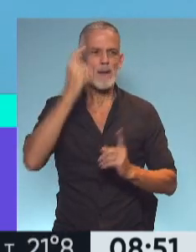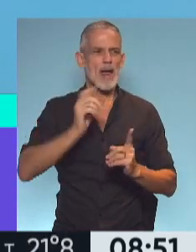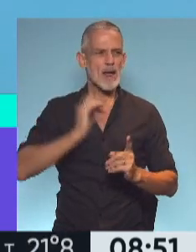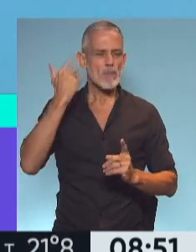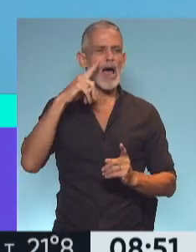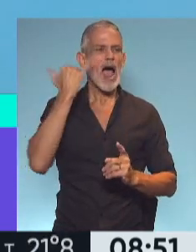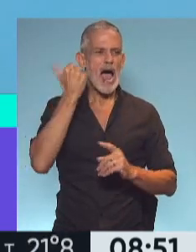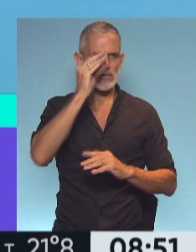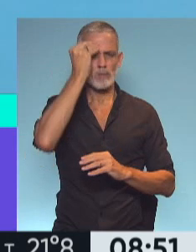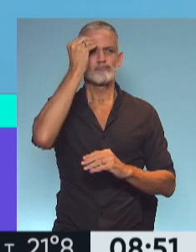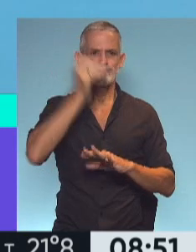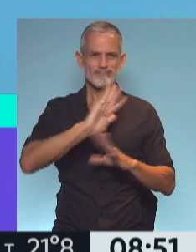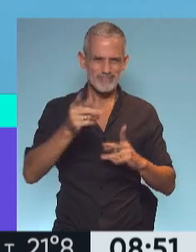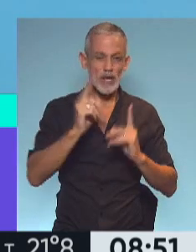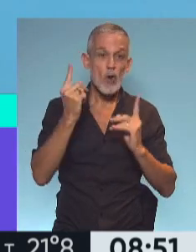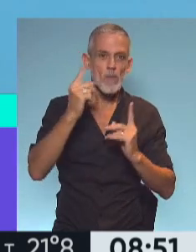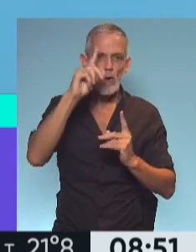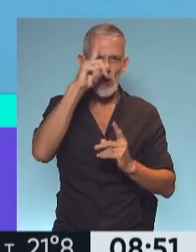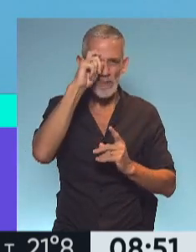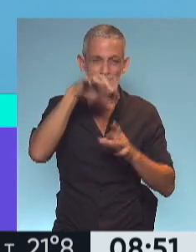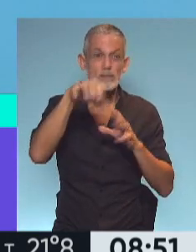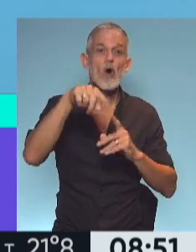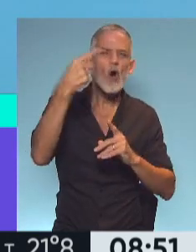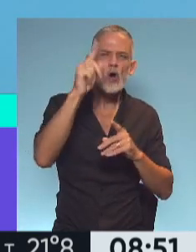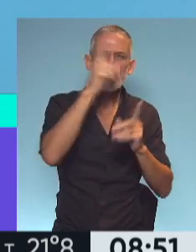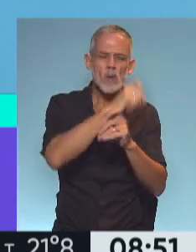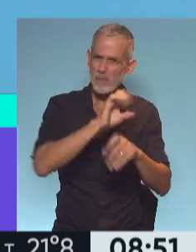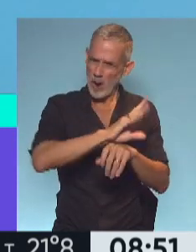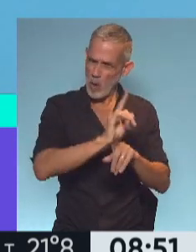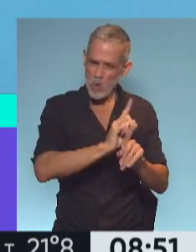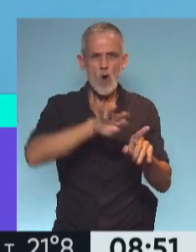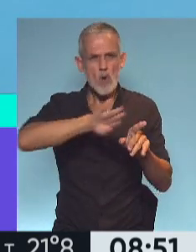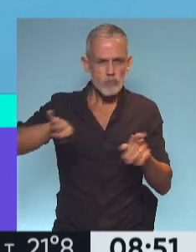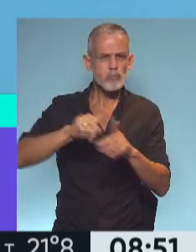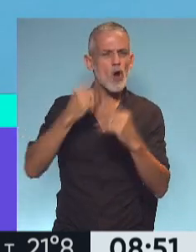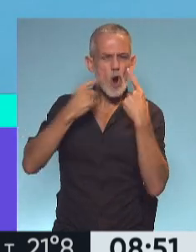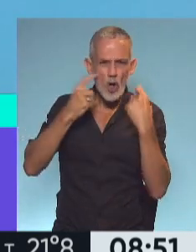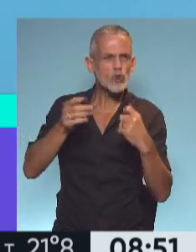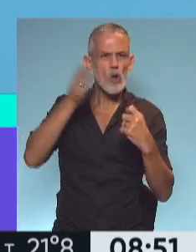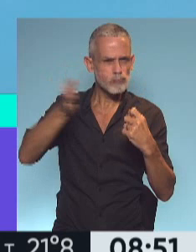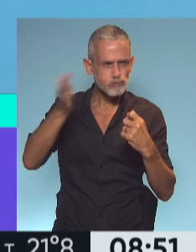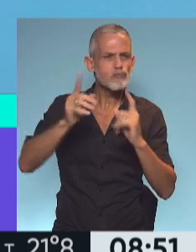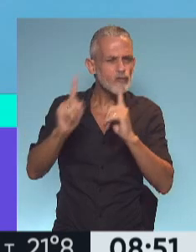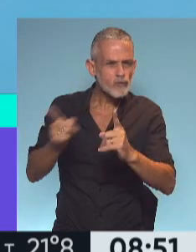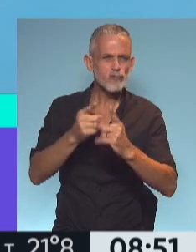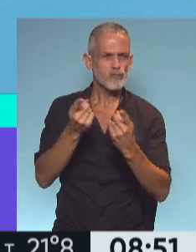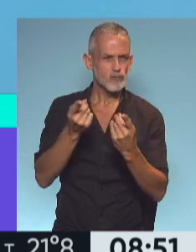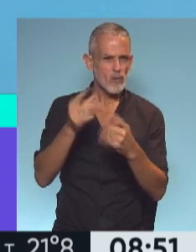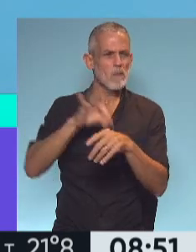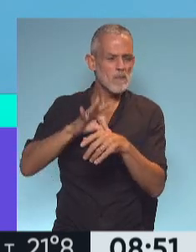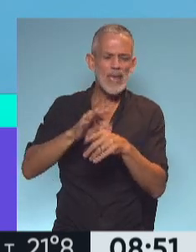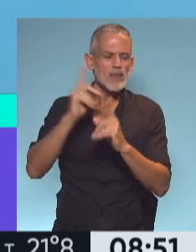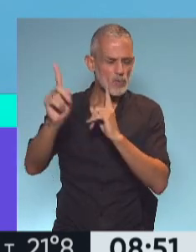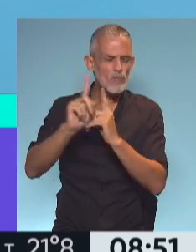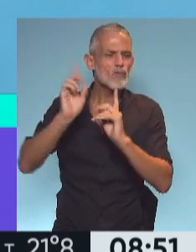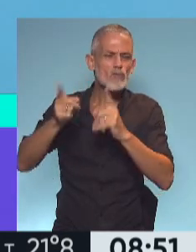va a sostener la atención de otras patologías, la prevención, los controles, la atención primaria. Eso es